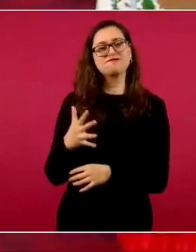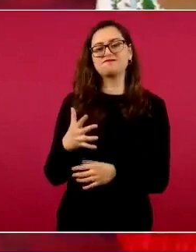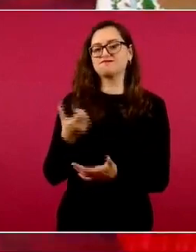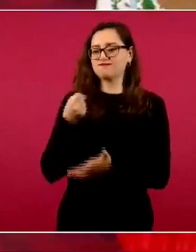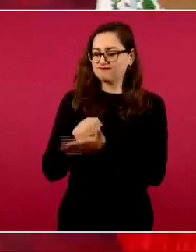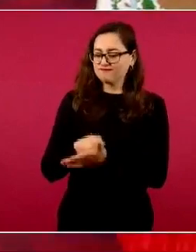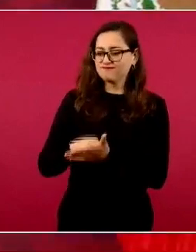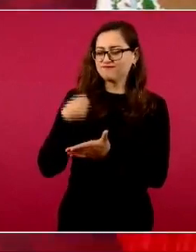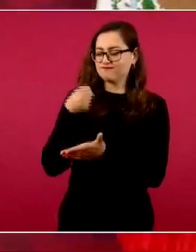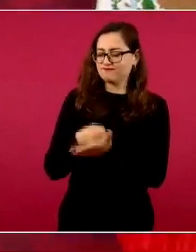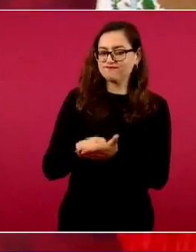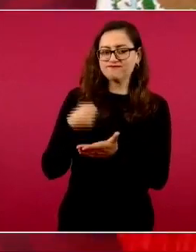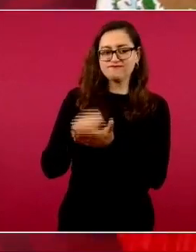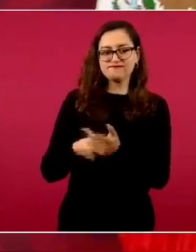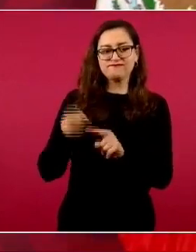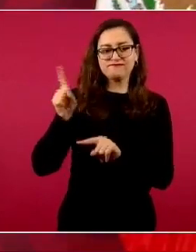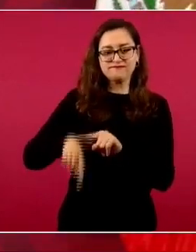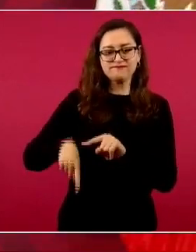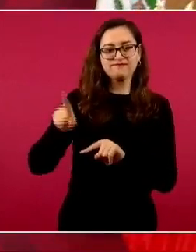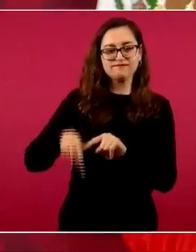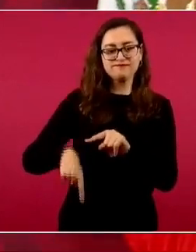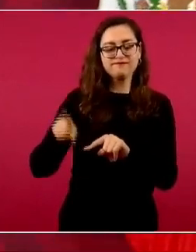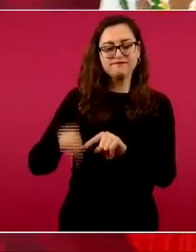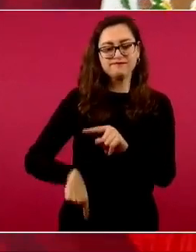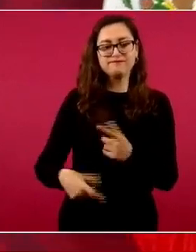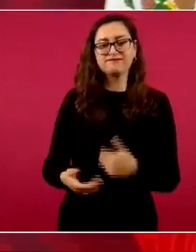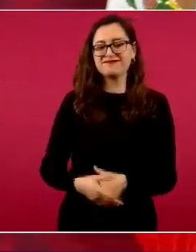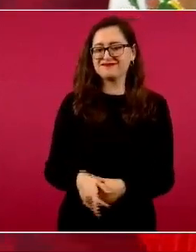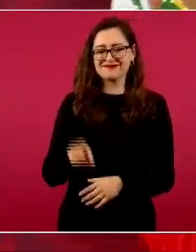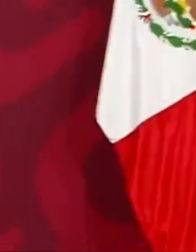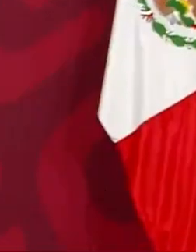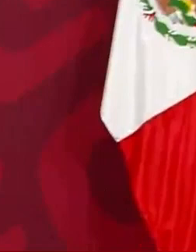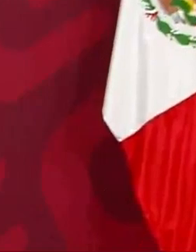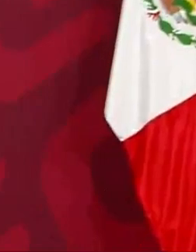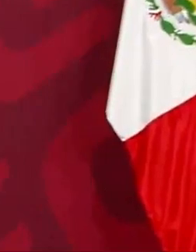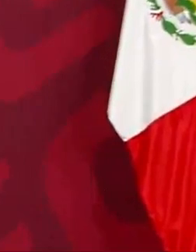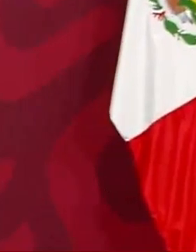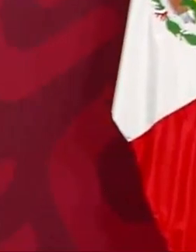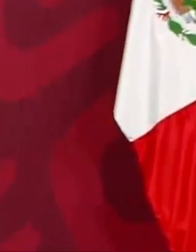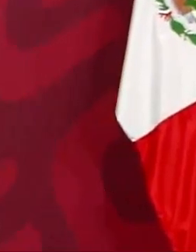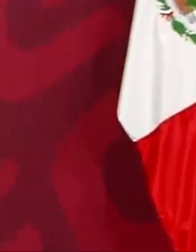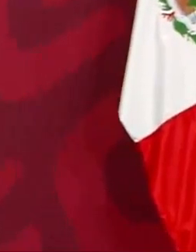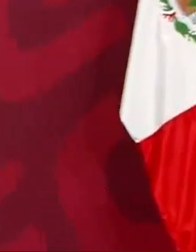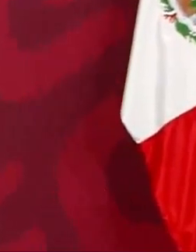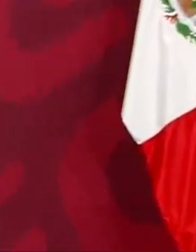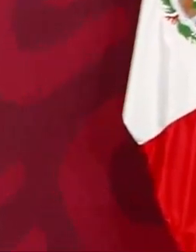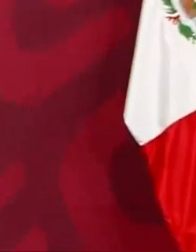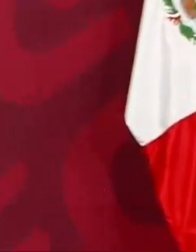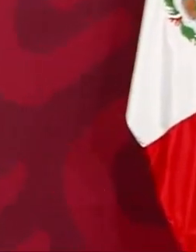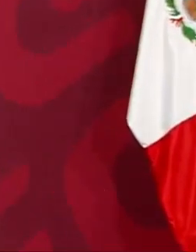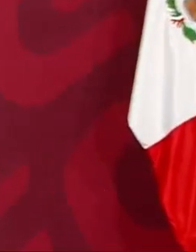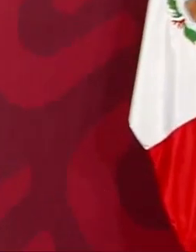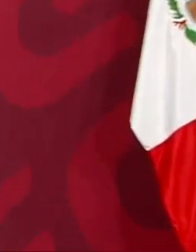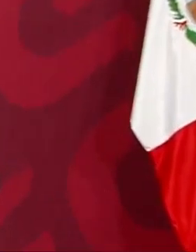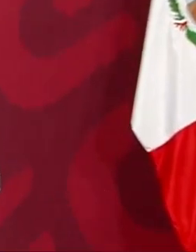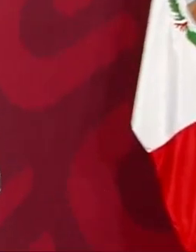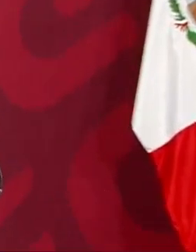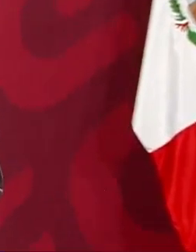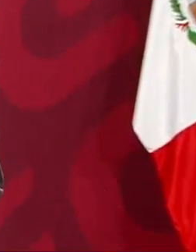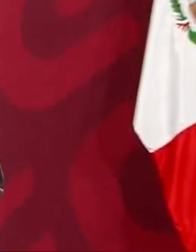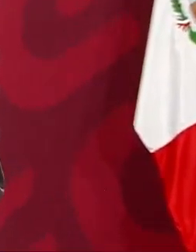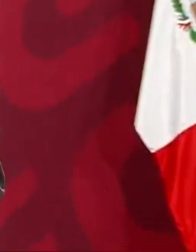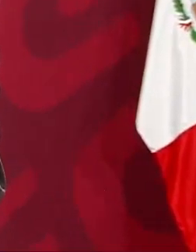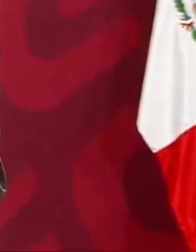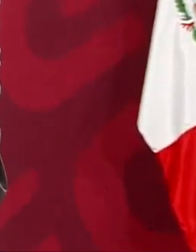siempre lo he dicho, no es una pandemia, es una peste. Es el principal problema de